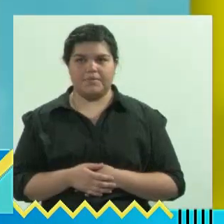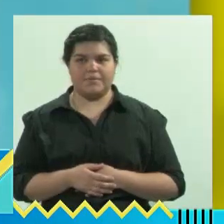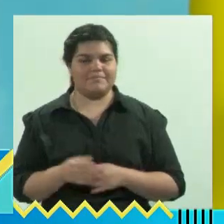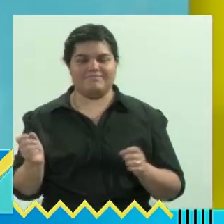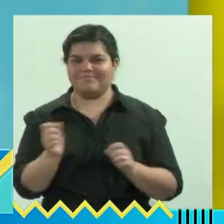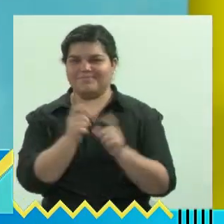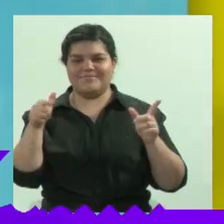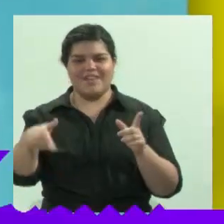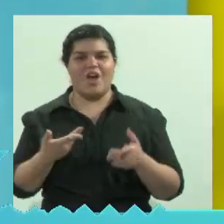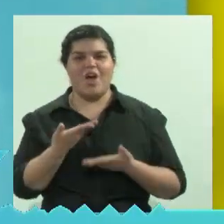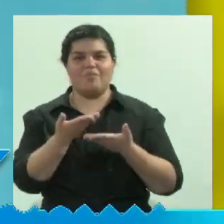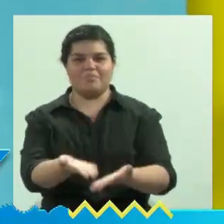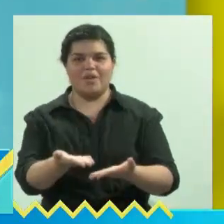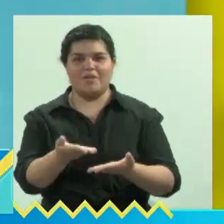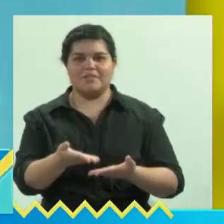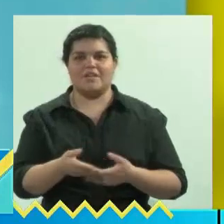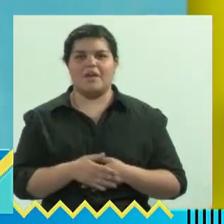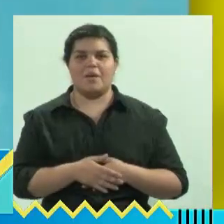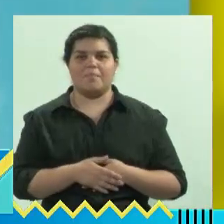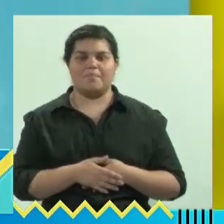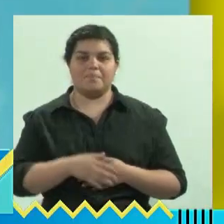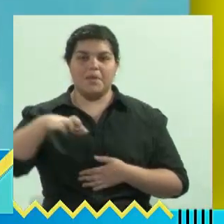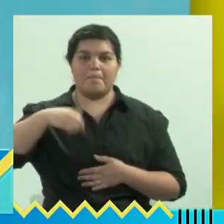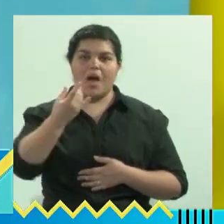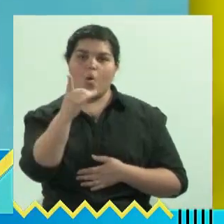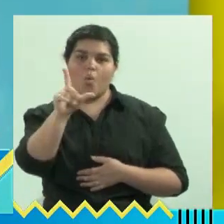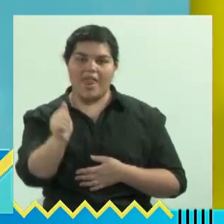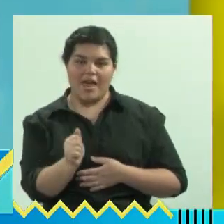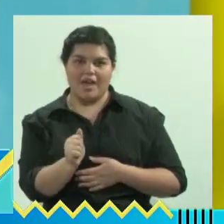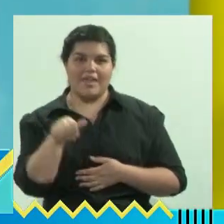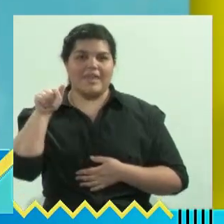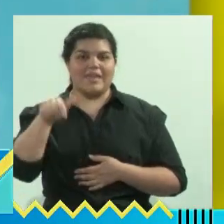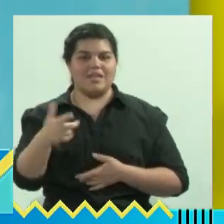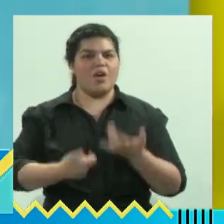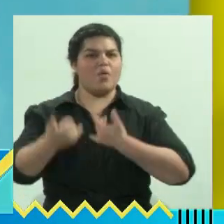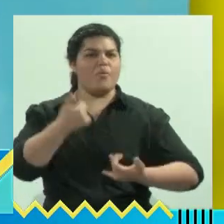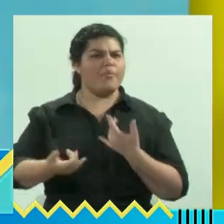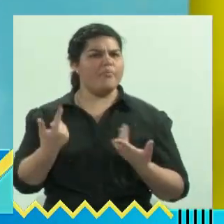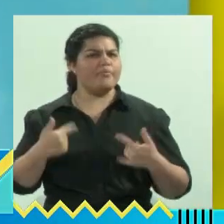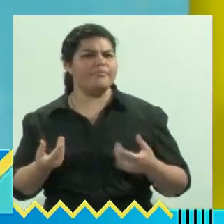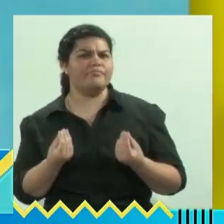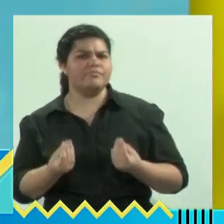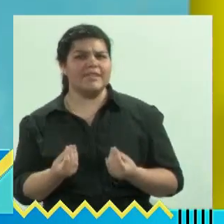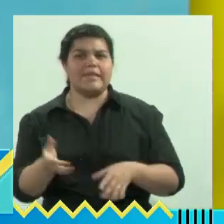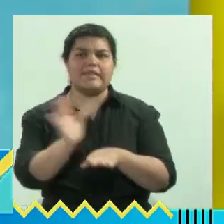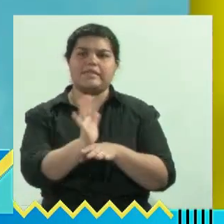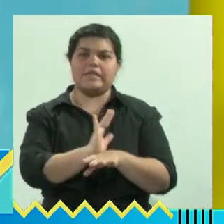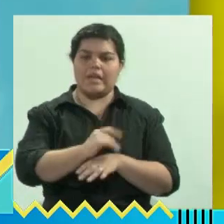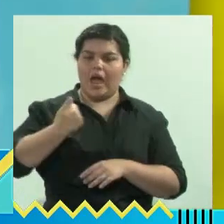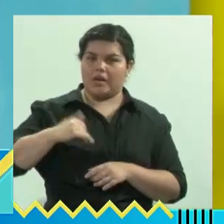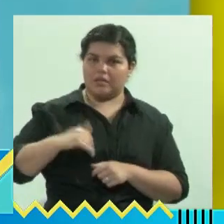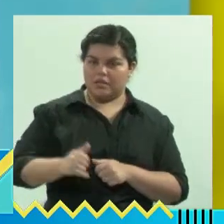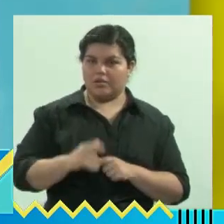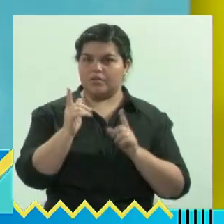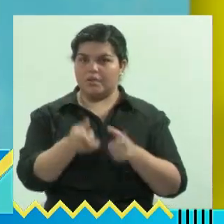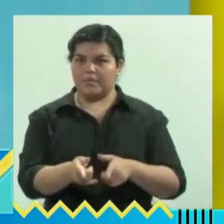Increíbles recomendaciones de Paula Semis, nuestra cinéfila empedernida, que nos habló de cine argentino, nos habló del